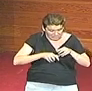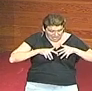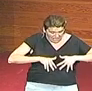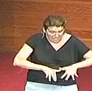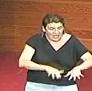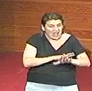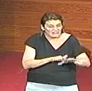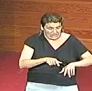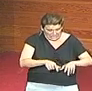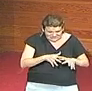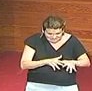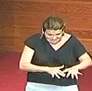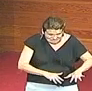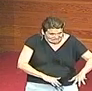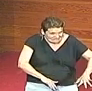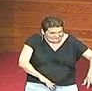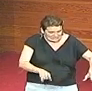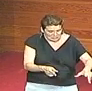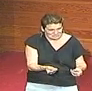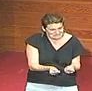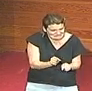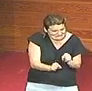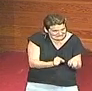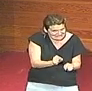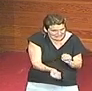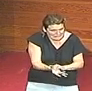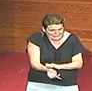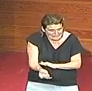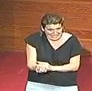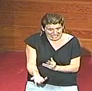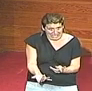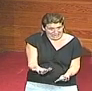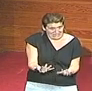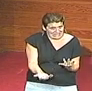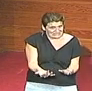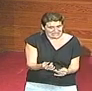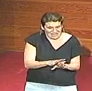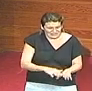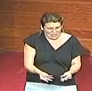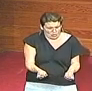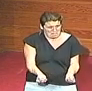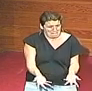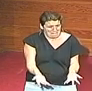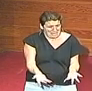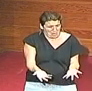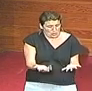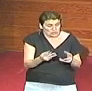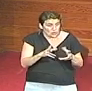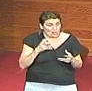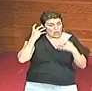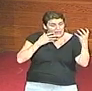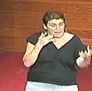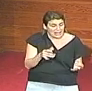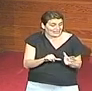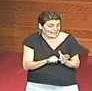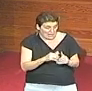caldo de cultivo ahí, se generan microorganismos y algas que al final desprenden unos vapores y cuando un animal o una persona va paseando por